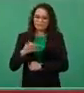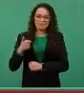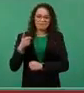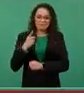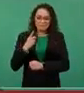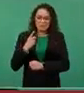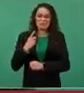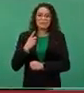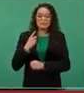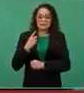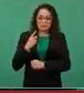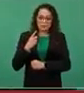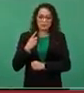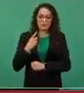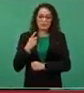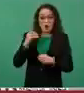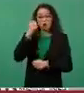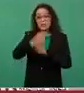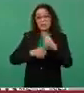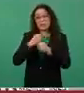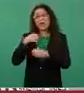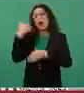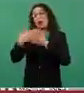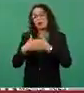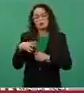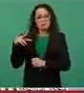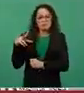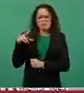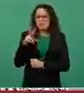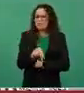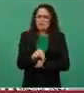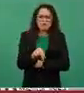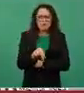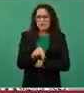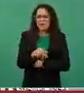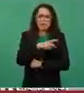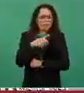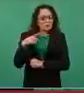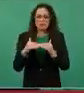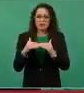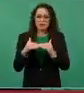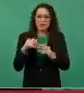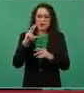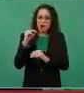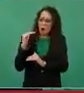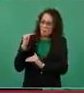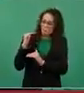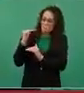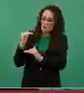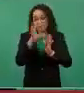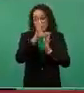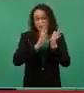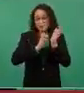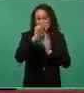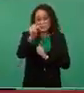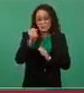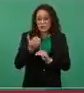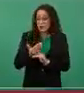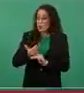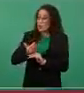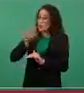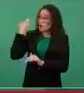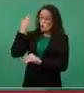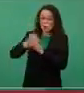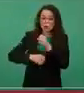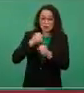democracia representativa, no sólo elegir, no se debe de agotar la democracia a eso. La democracia no sólo es un